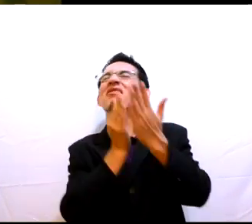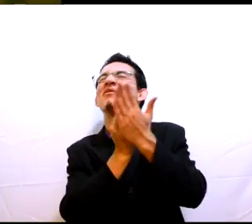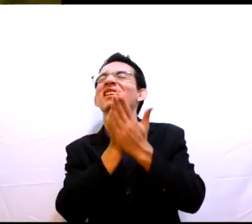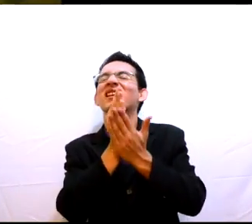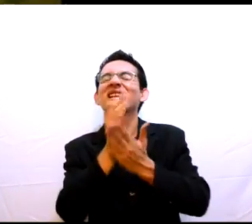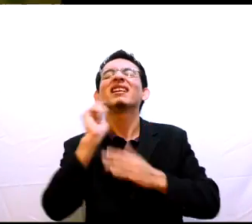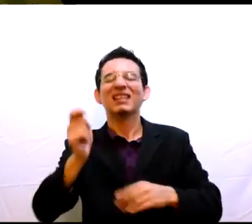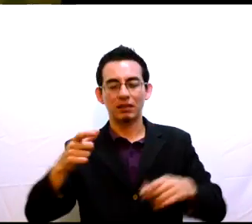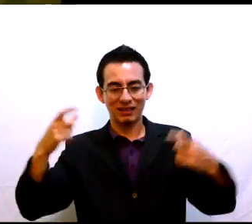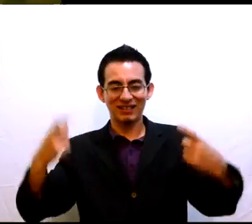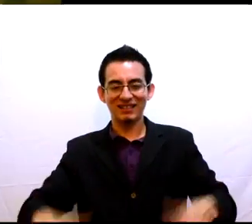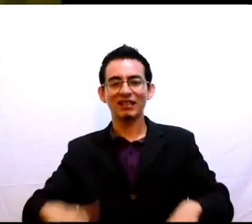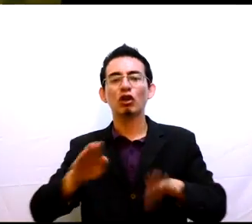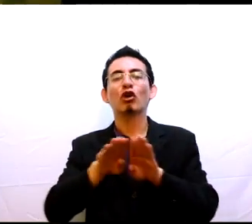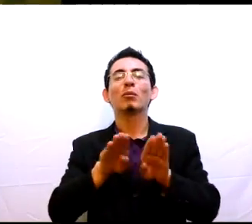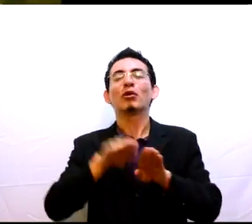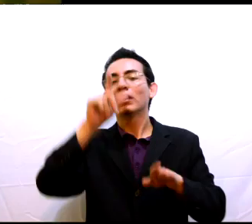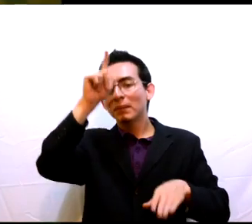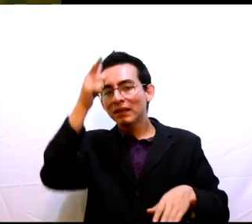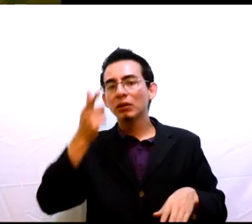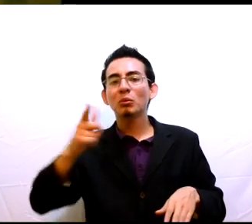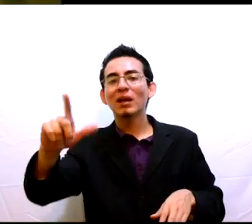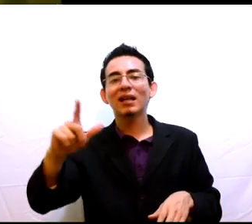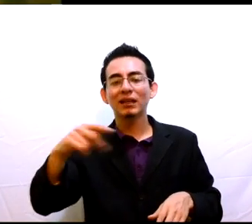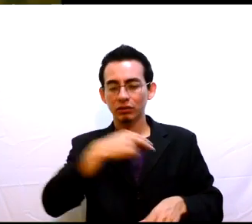son las riquezas espirituales hermanos